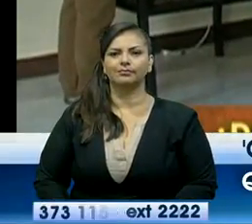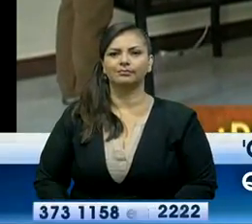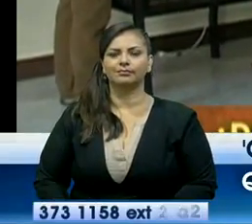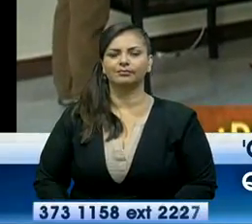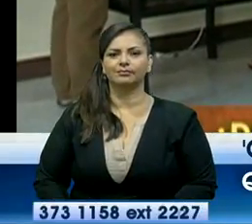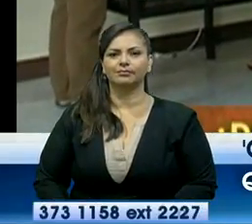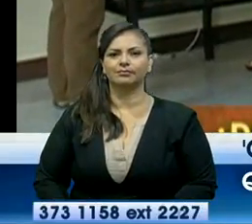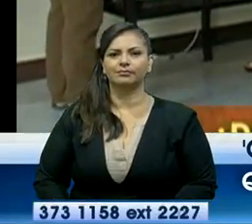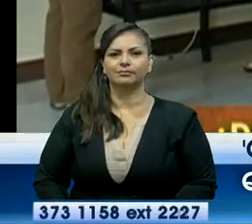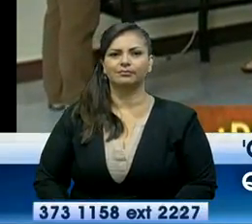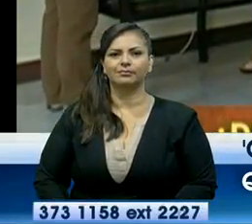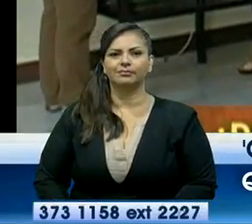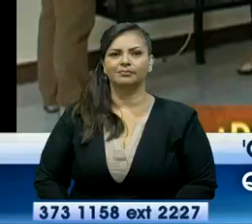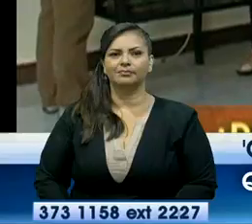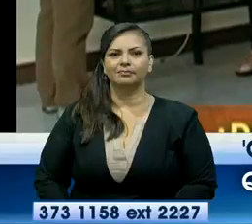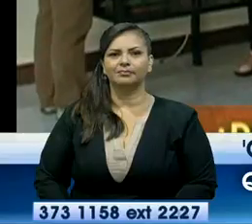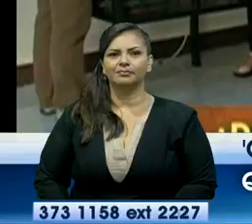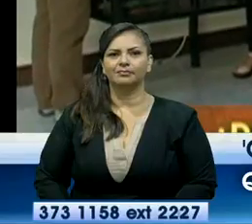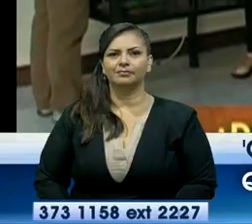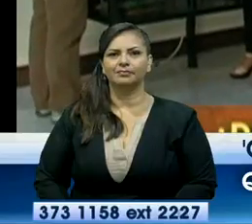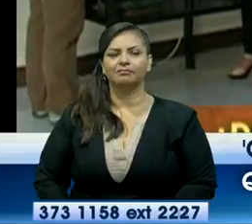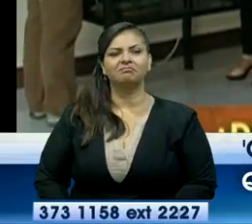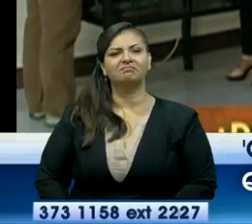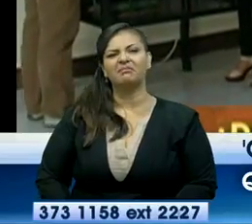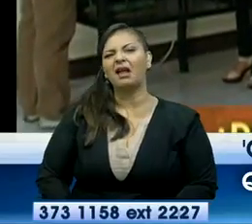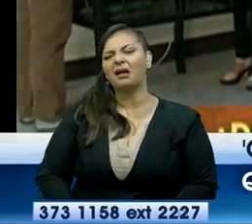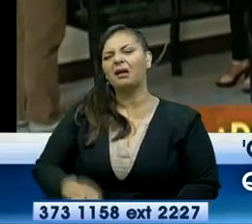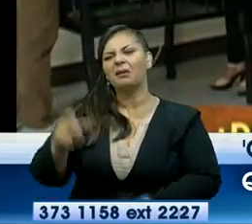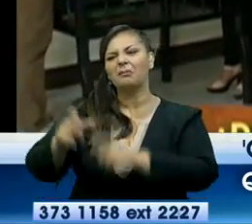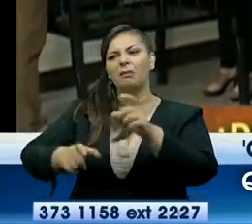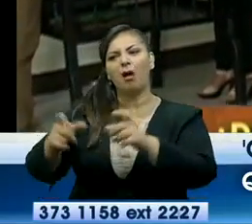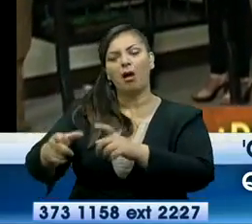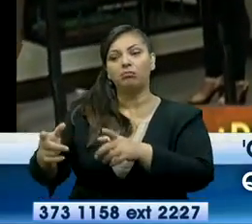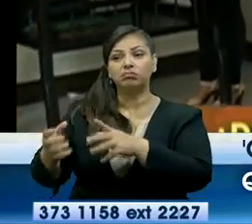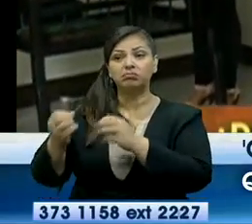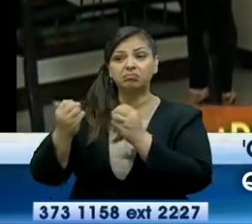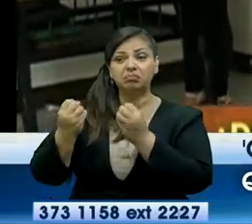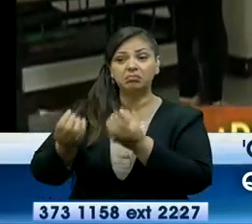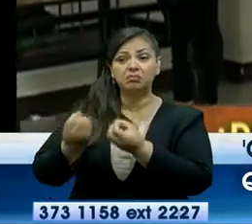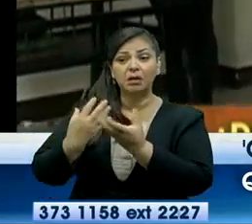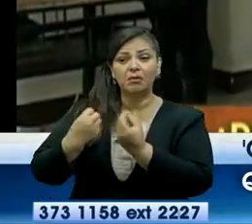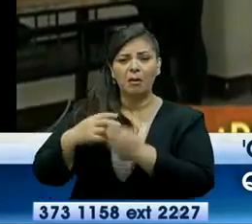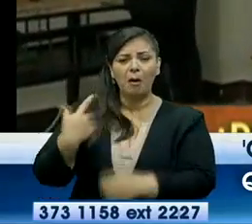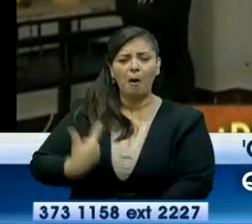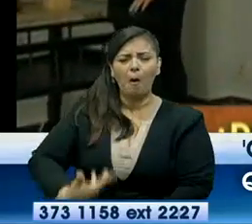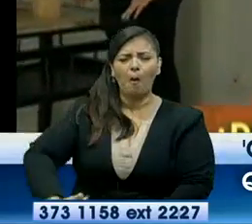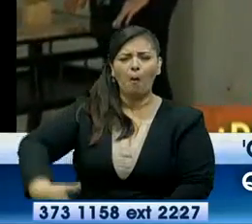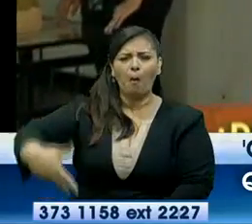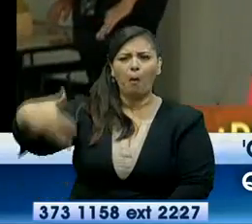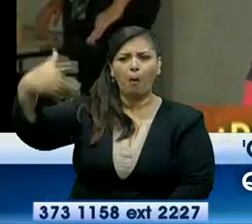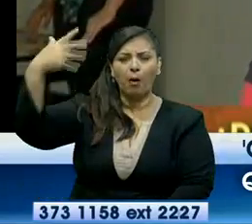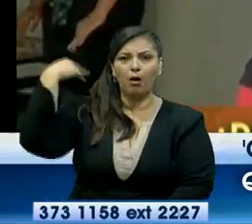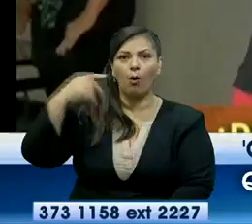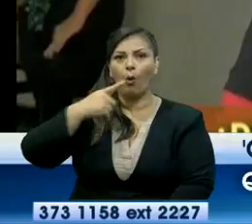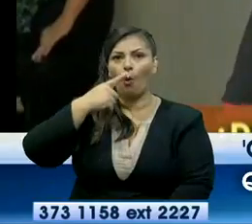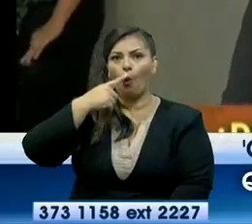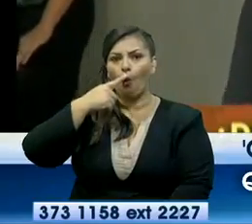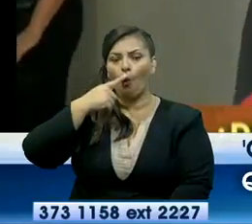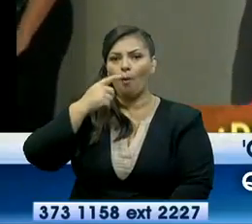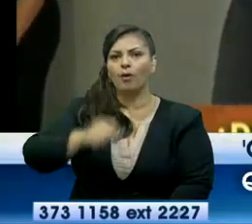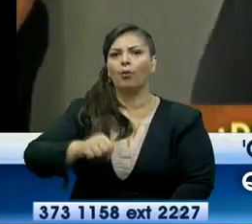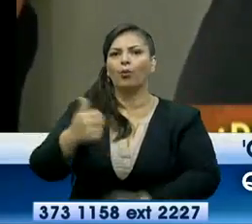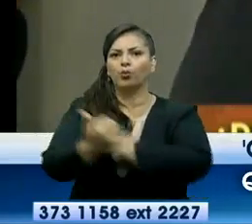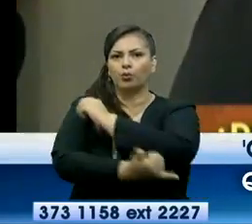aquel al que el tipo holandés que se paró en el malecón y producto donde quedaba donde de dónde venía este cacao entonces lógicamente